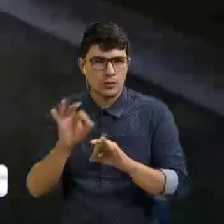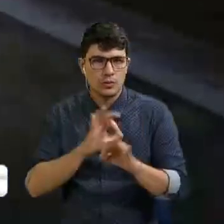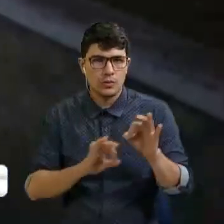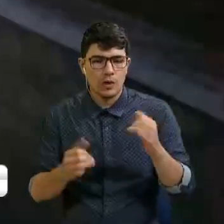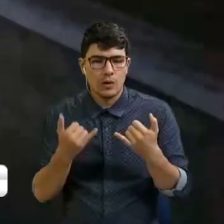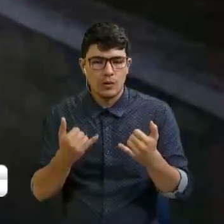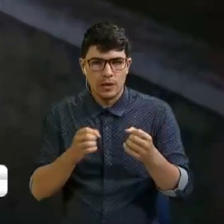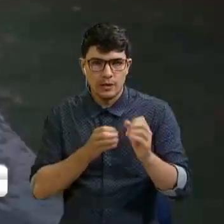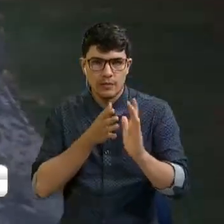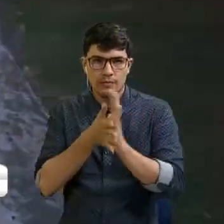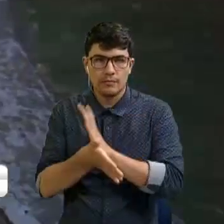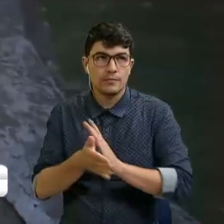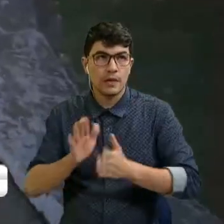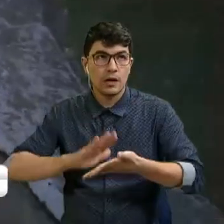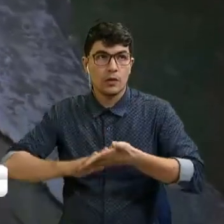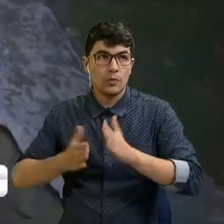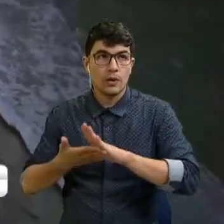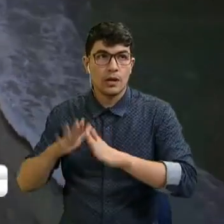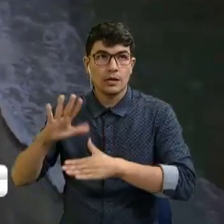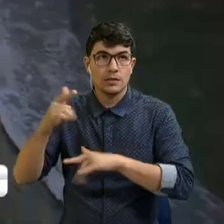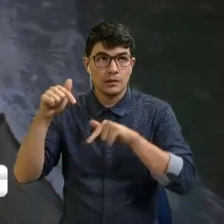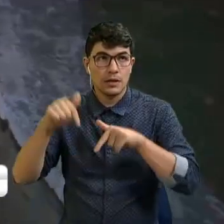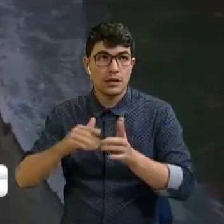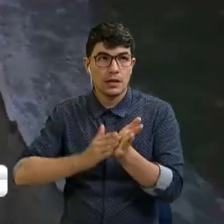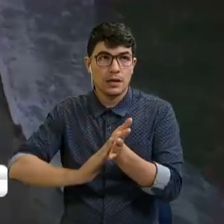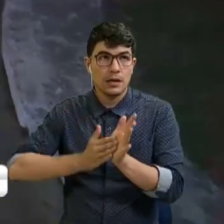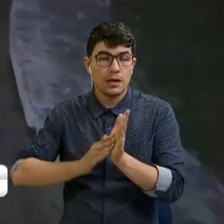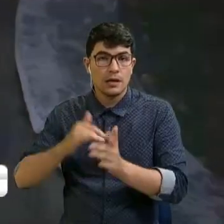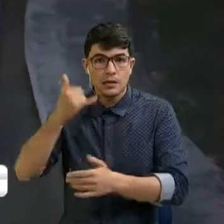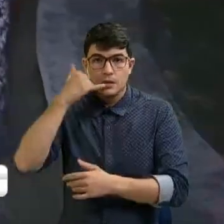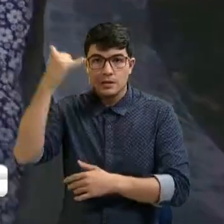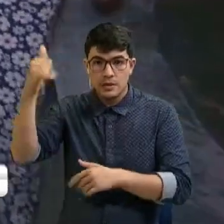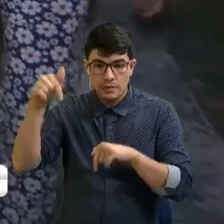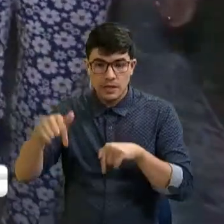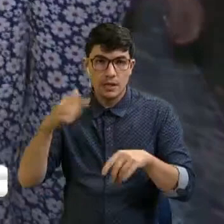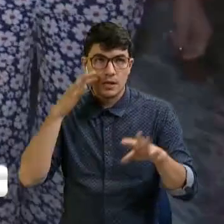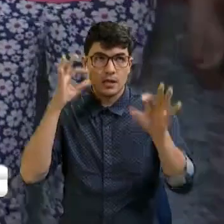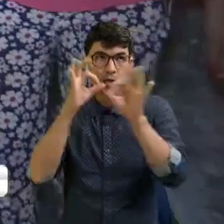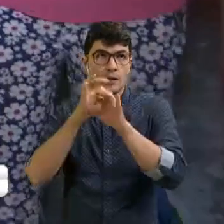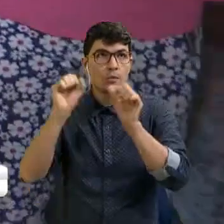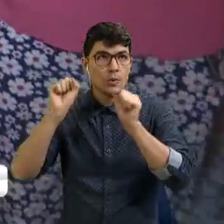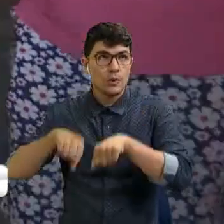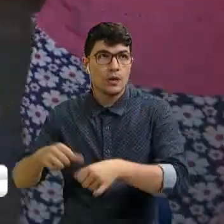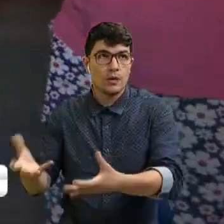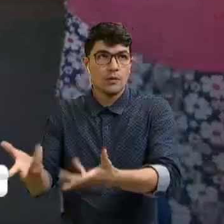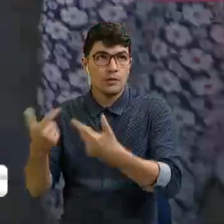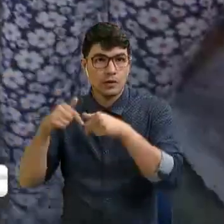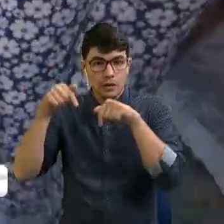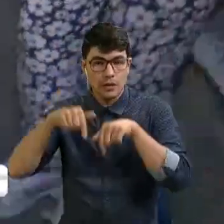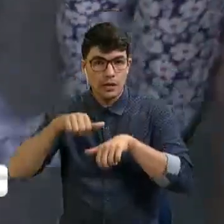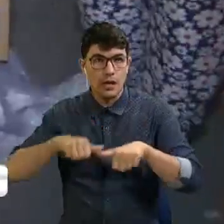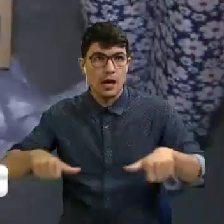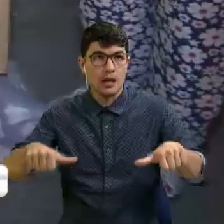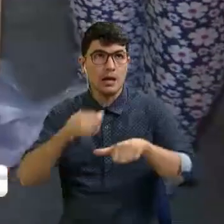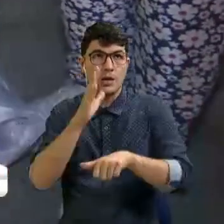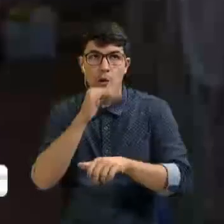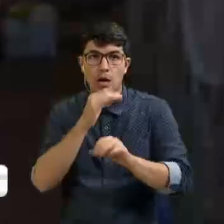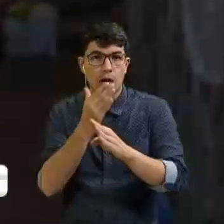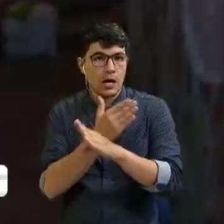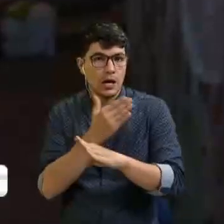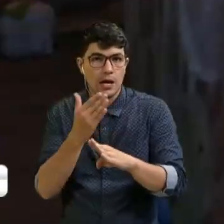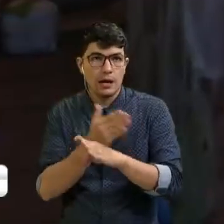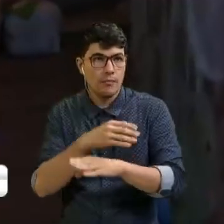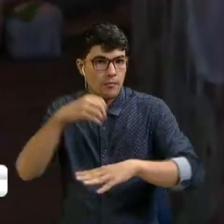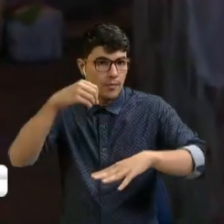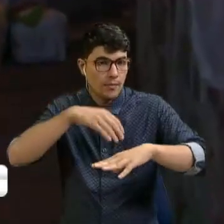los habitantes de la comuna 5 de floridablanca se comunicaron con el ente nocturno para contarnos que en su sector no hay problemas de basuras